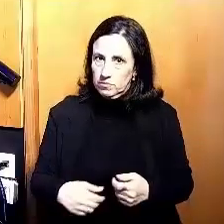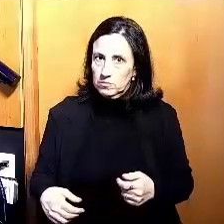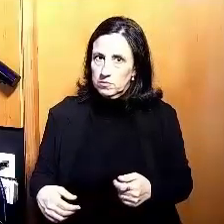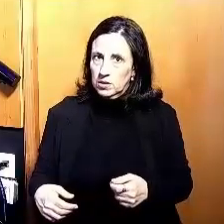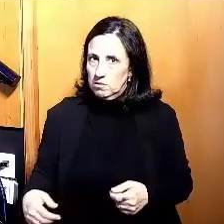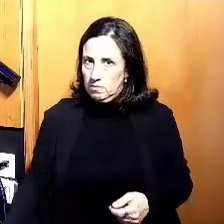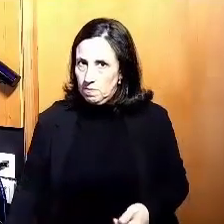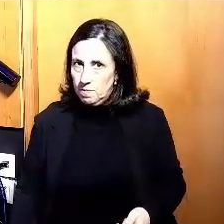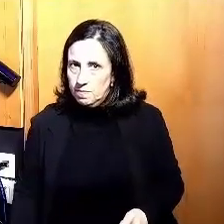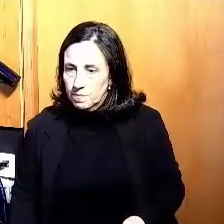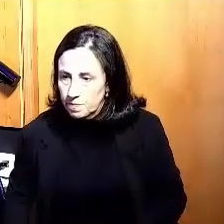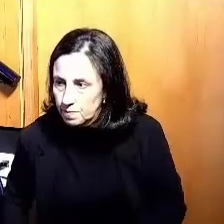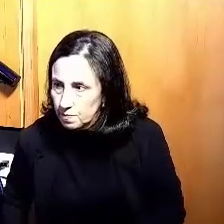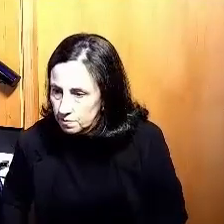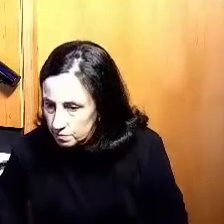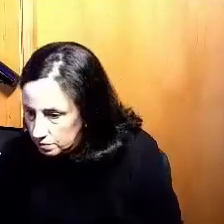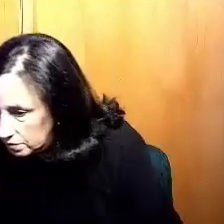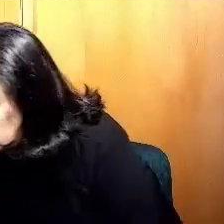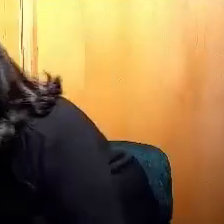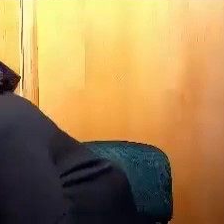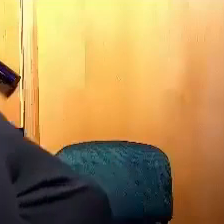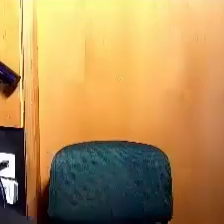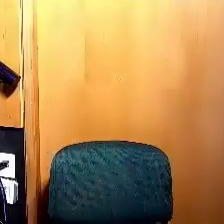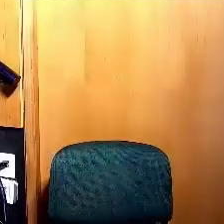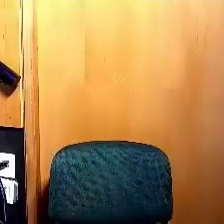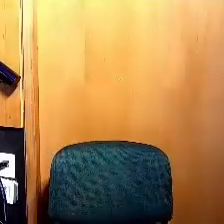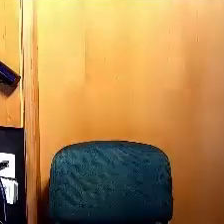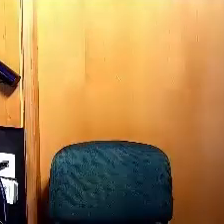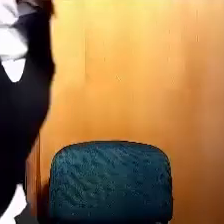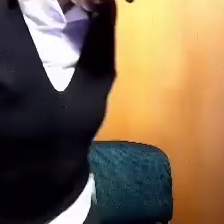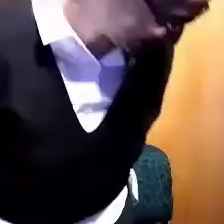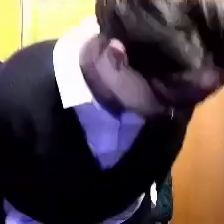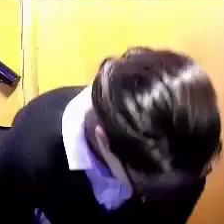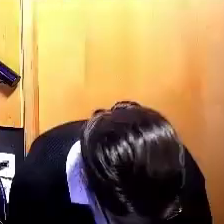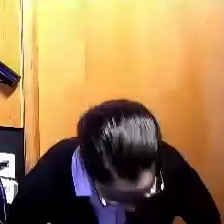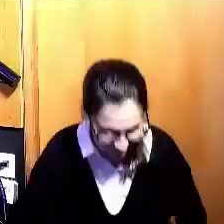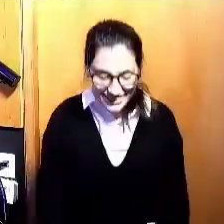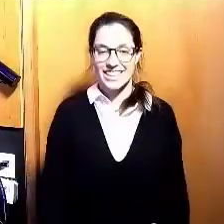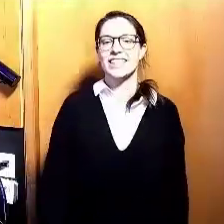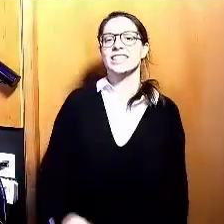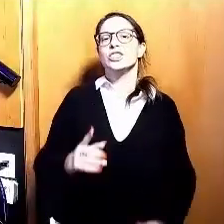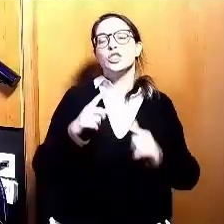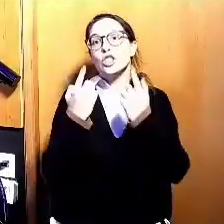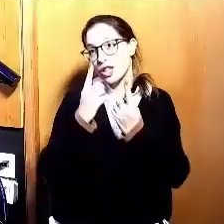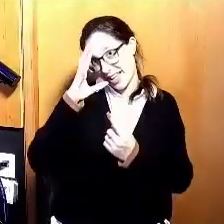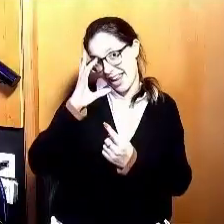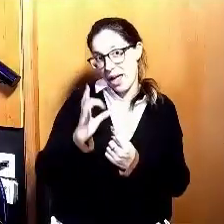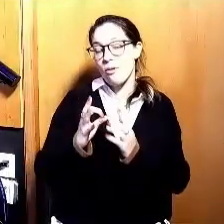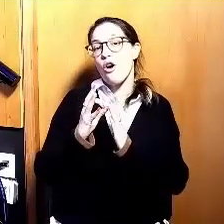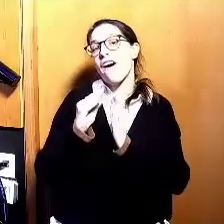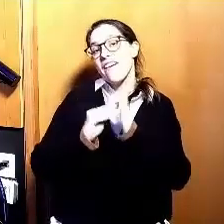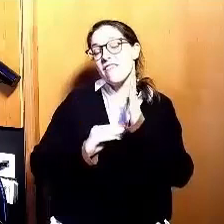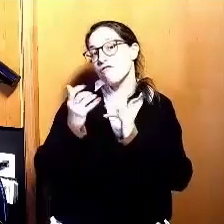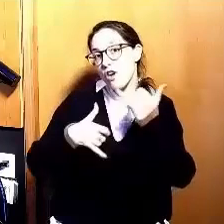Yo no sé si, digamos, era mentira lo que estábamos diciendo. Creo que la realidad interna de los gobiernos, digamos, creíamos que los datos dentro del gobierno estaban